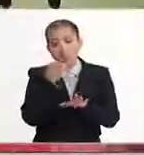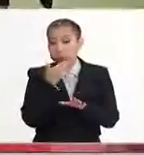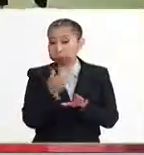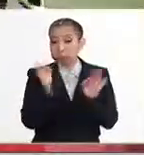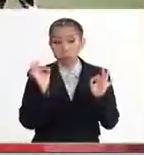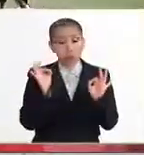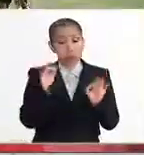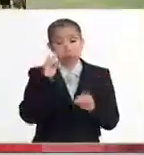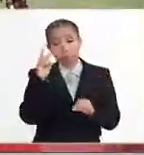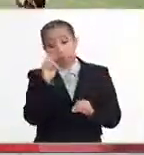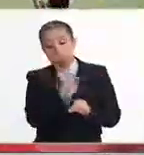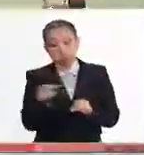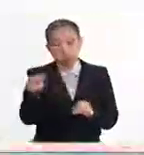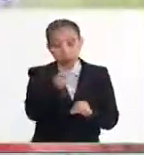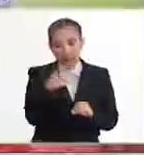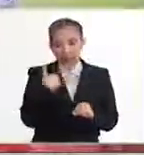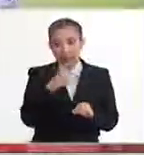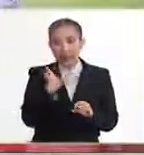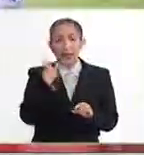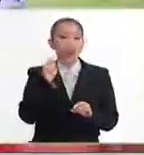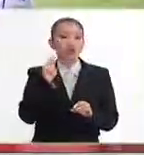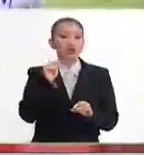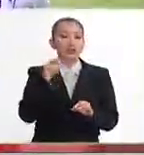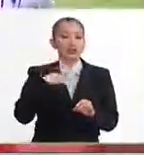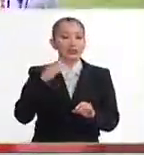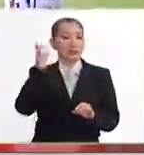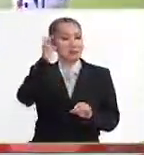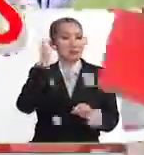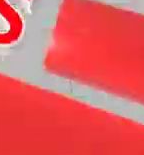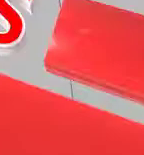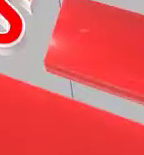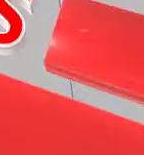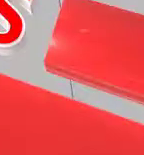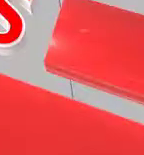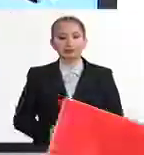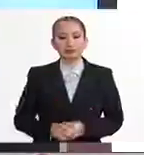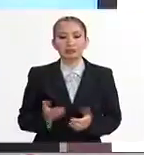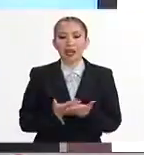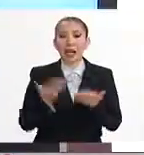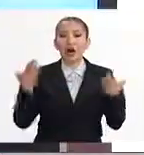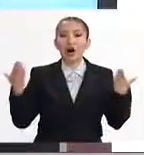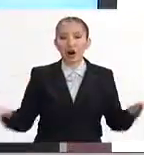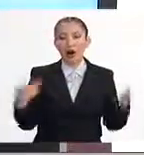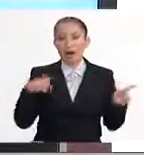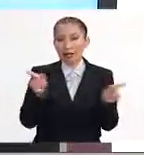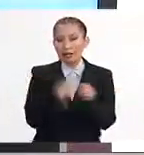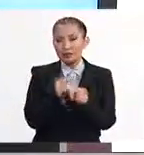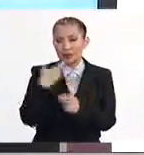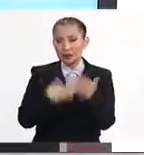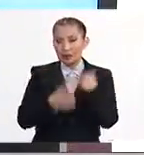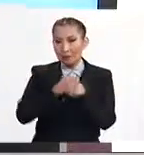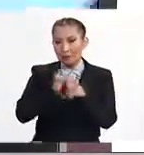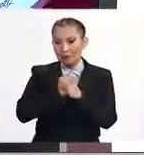buena la que se vivió, y ahí están las Tuzas del Pachuca, las campeonas. Nosotros vamos al resumen y un momento más información.